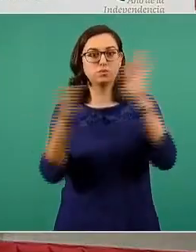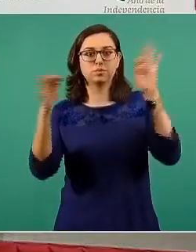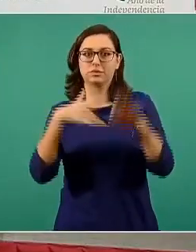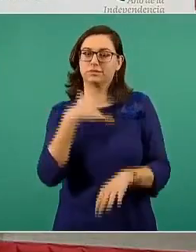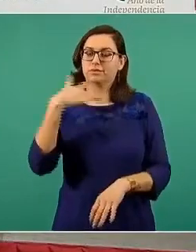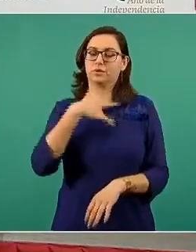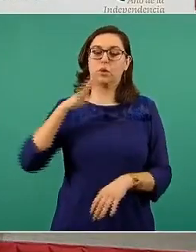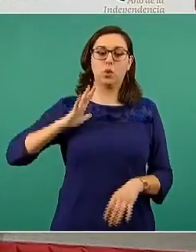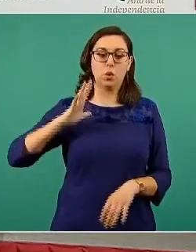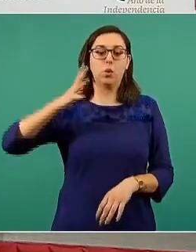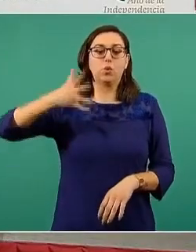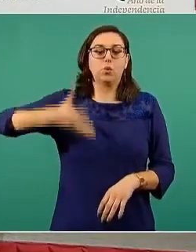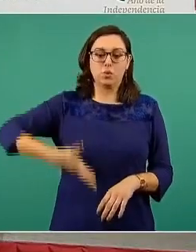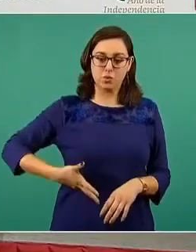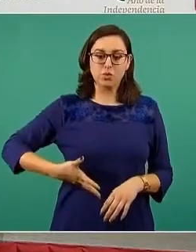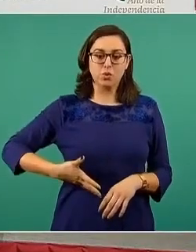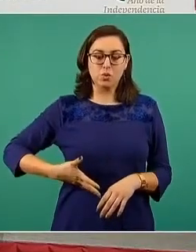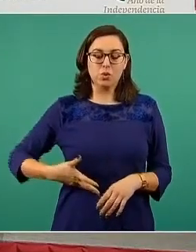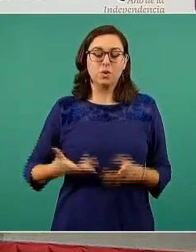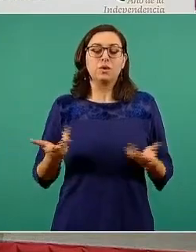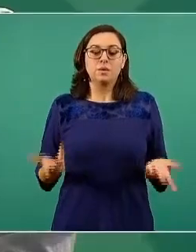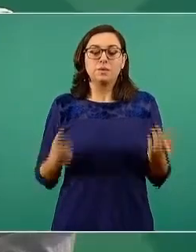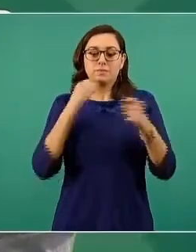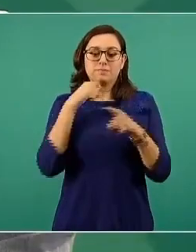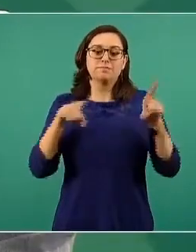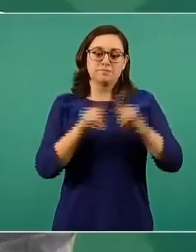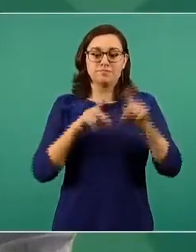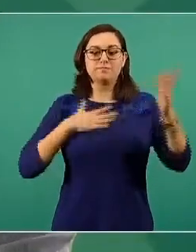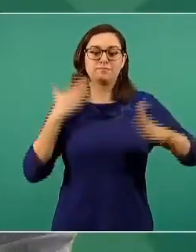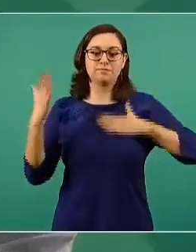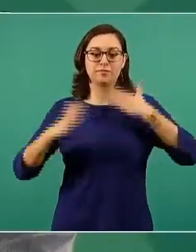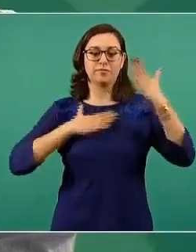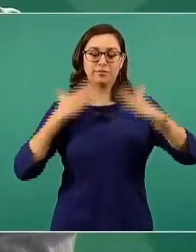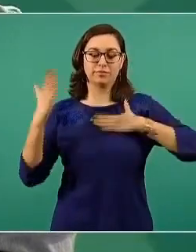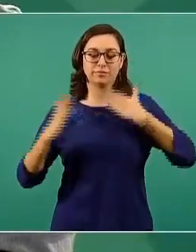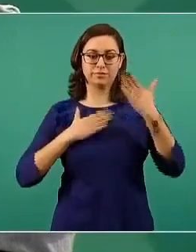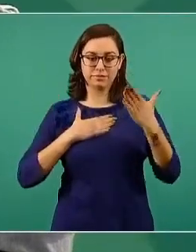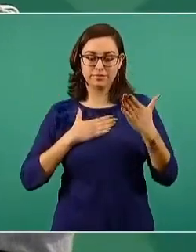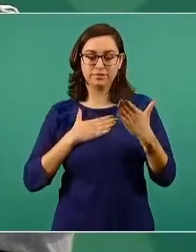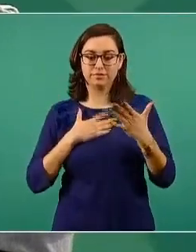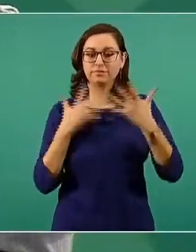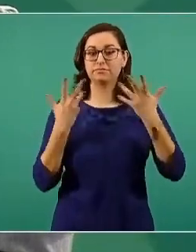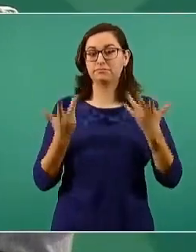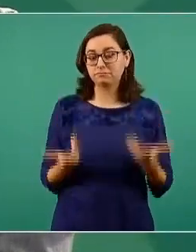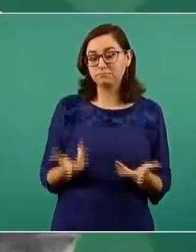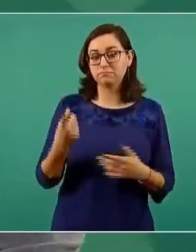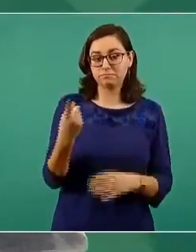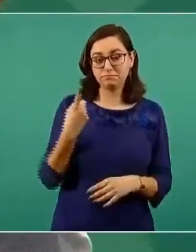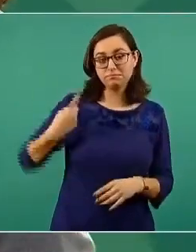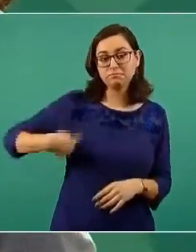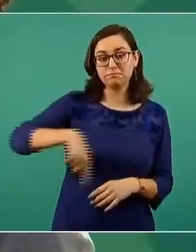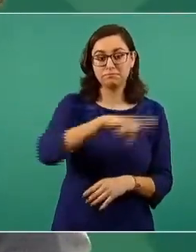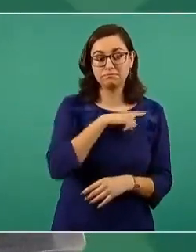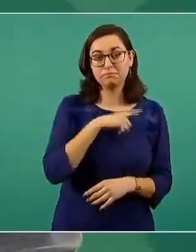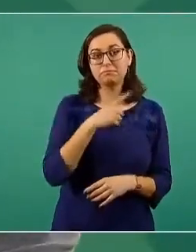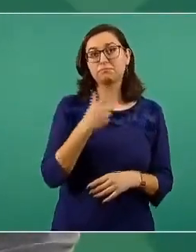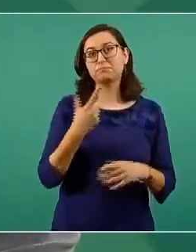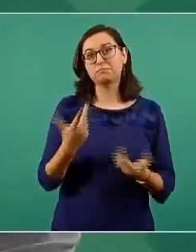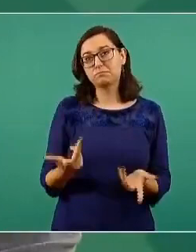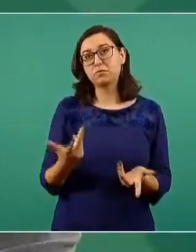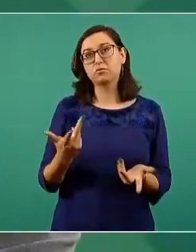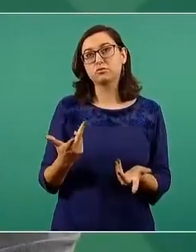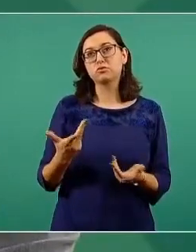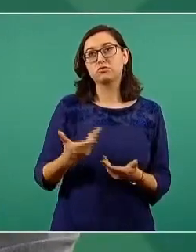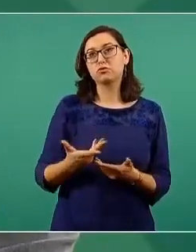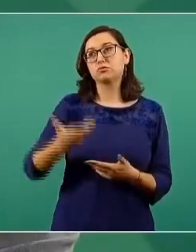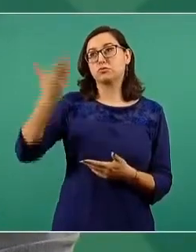orgullo importante para nuestros países y de alegría para Latinoamérica. Nosotros allá en enero de